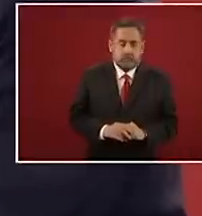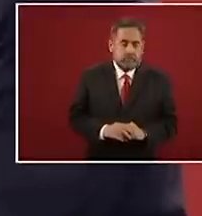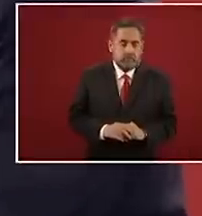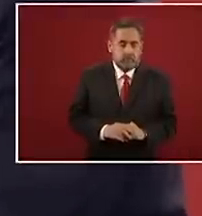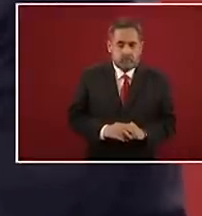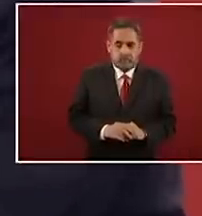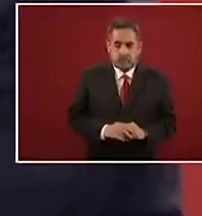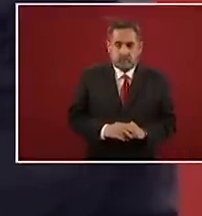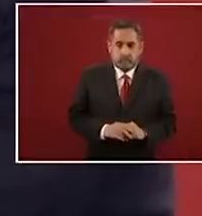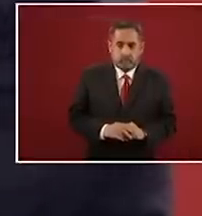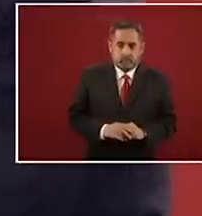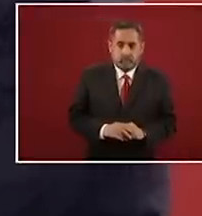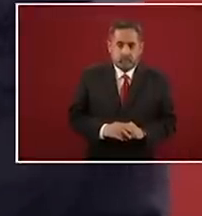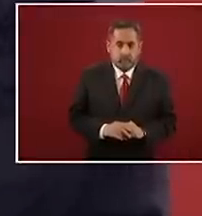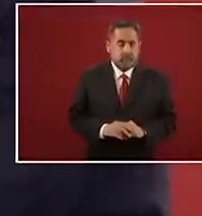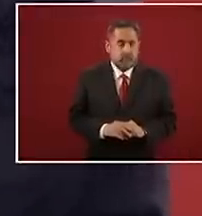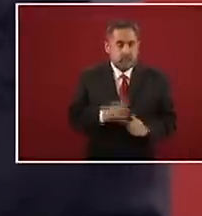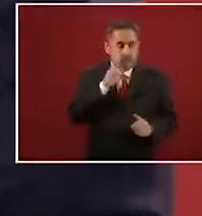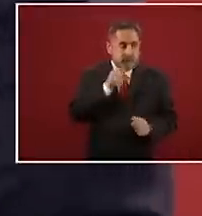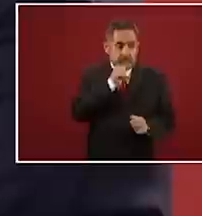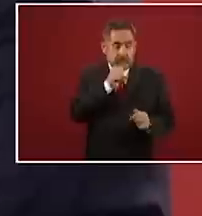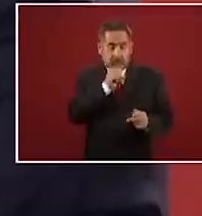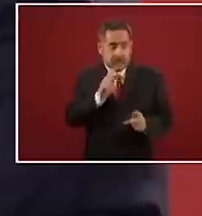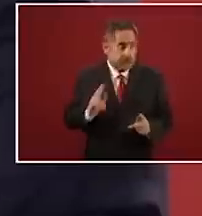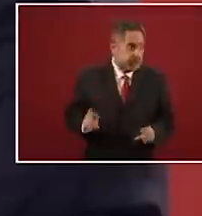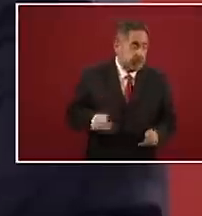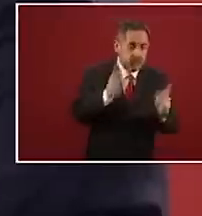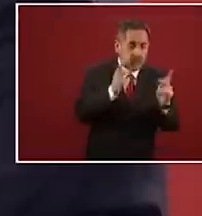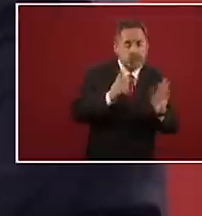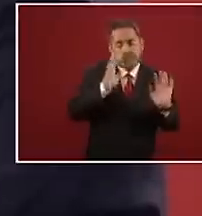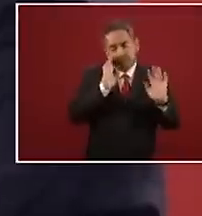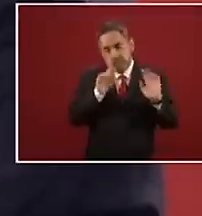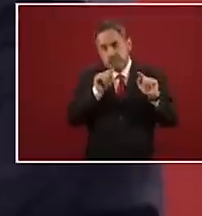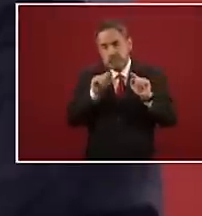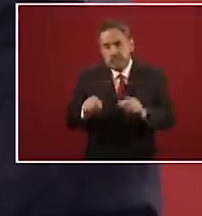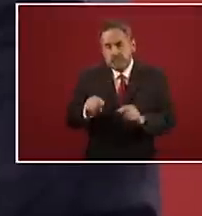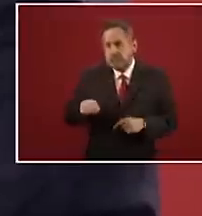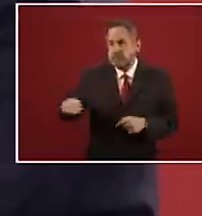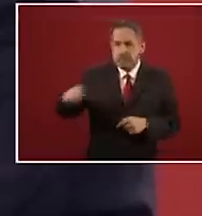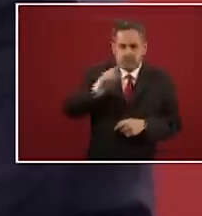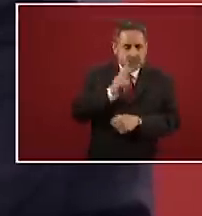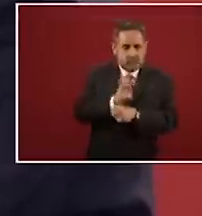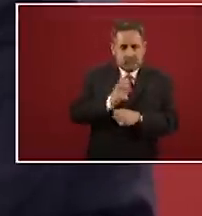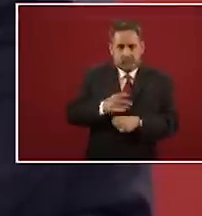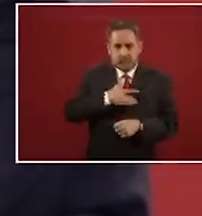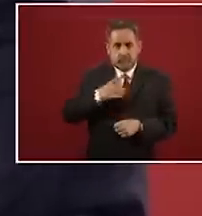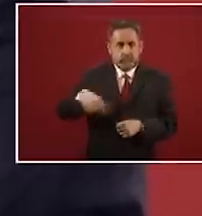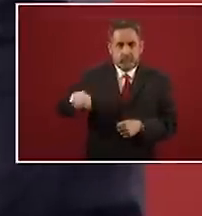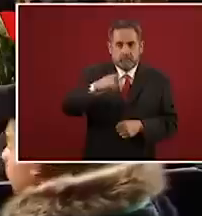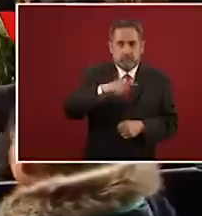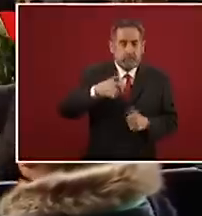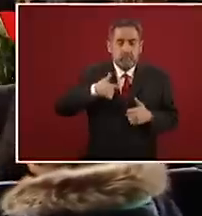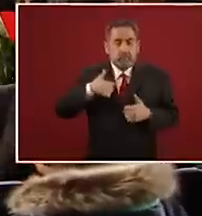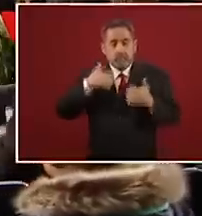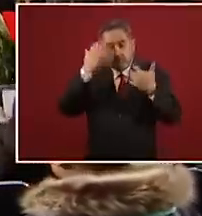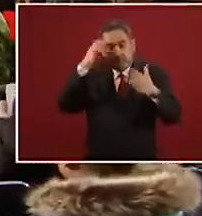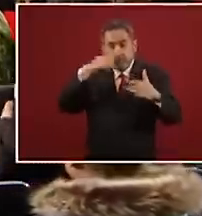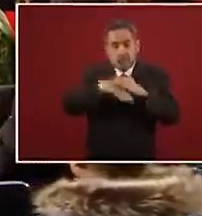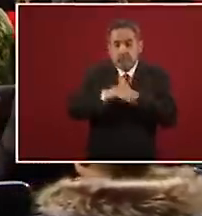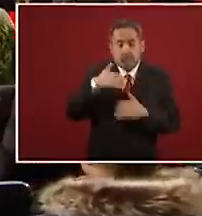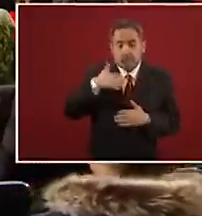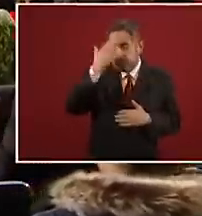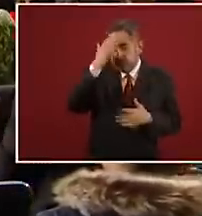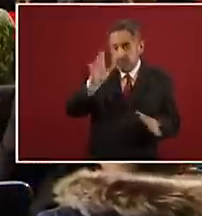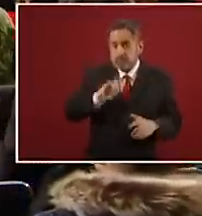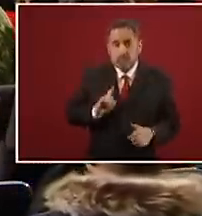y no se ha vendido, pues les invitamos para que, yo no lo conozco. ¿Usted lo mostraría